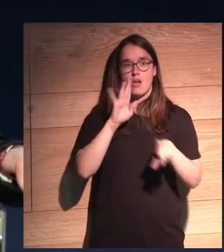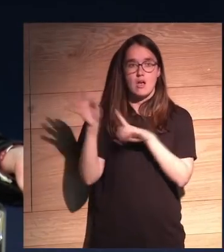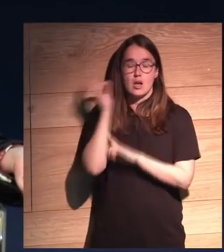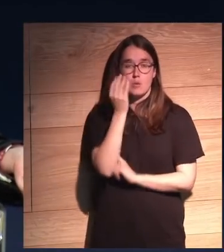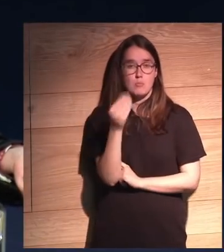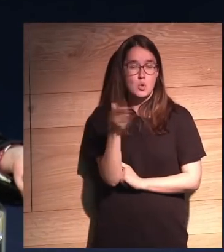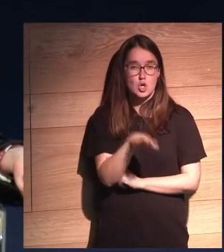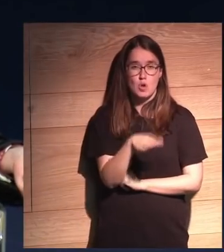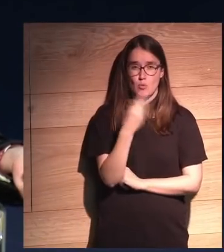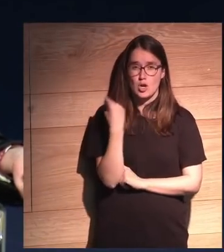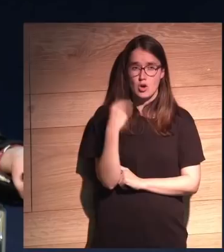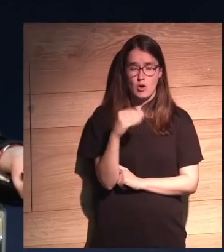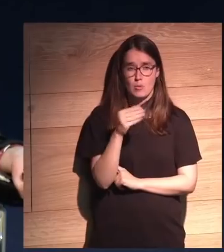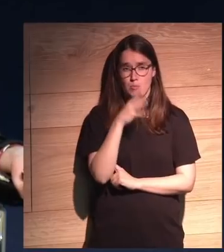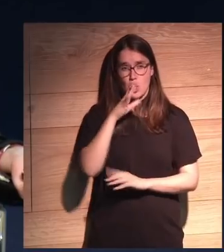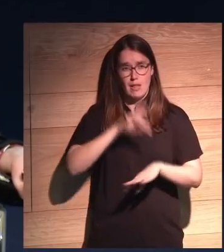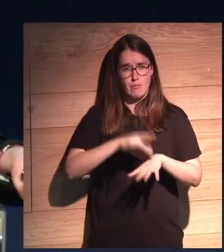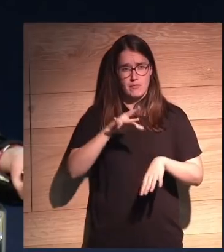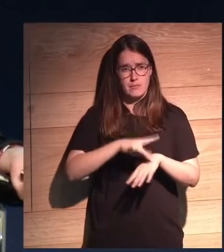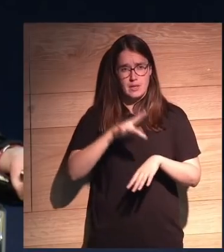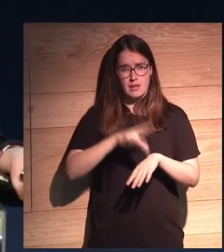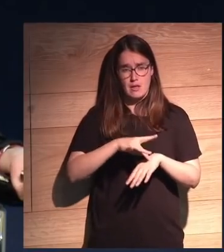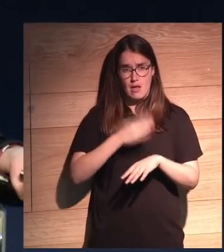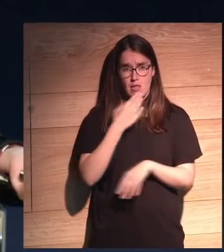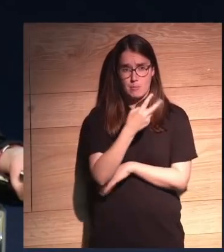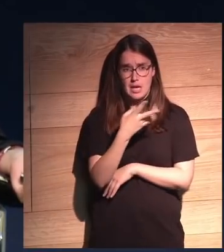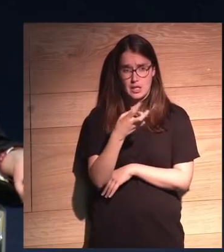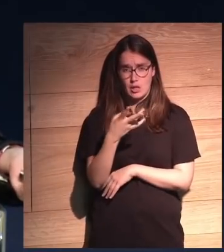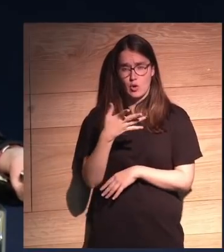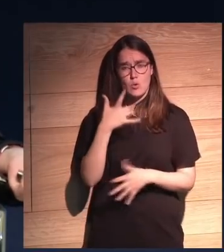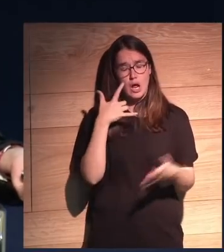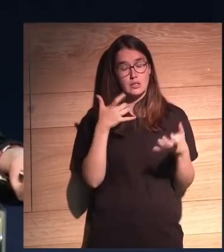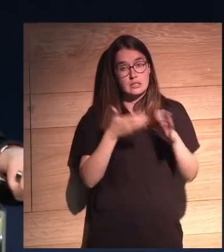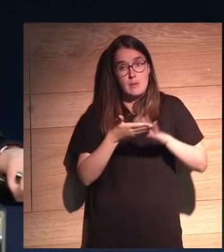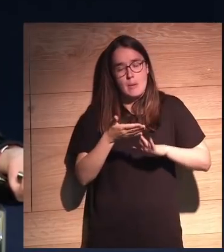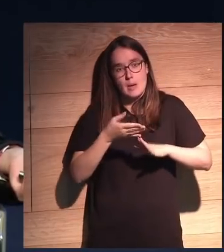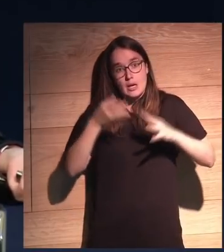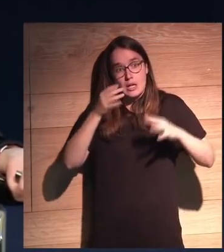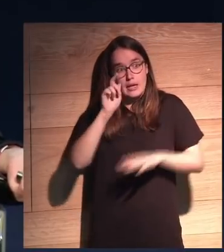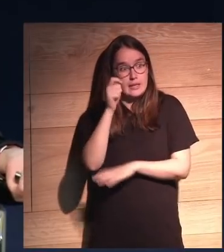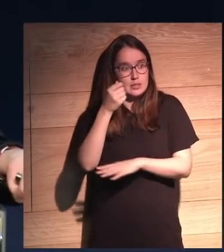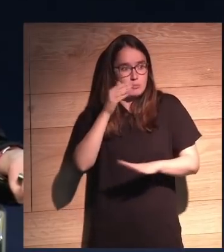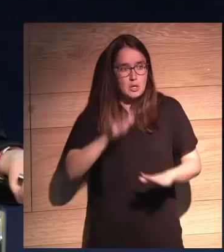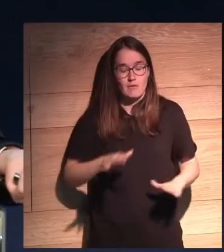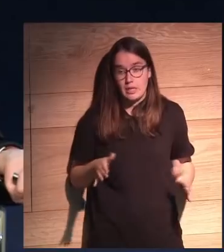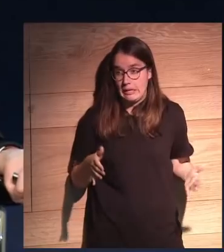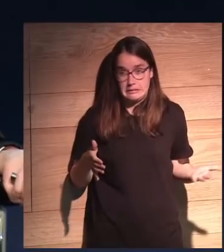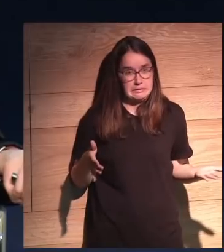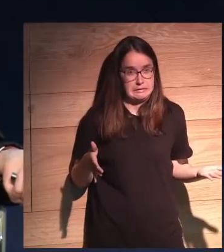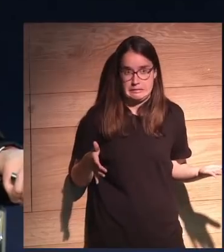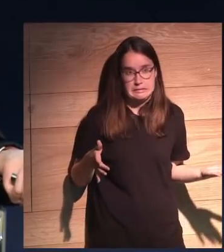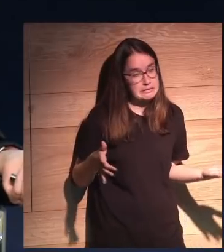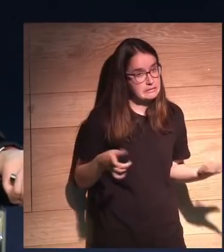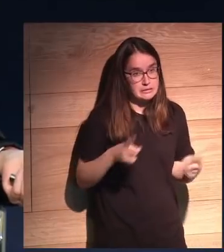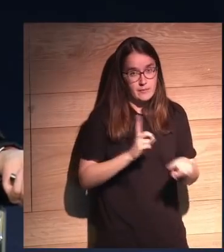muy jovencita, murió tuberculosa con 25 años. Era una artista muy prometedora, pero no pudo demostrar hasta dónde